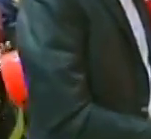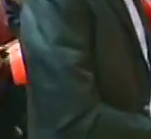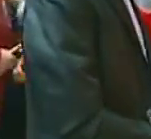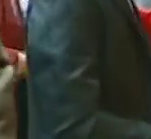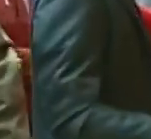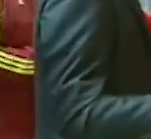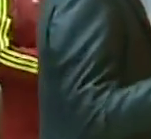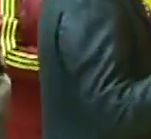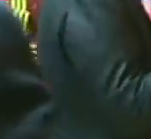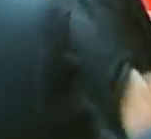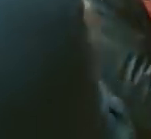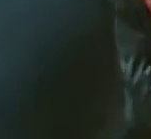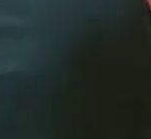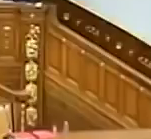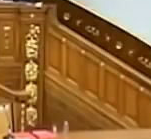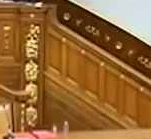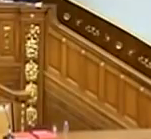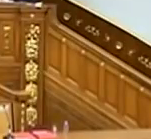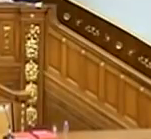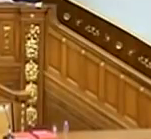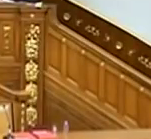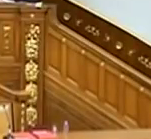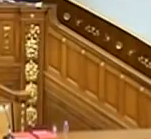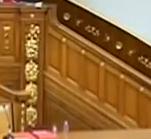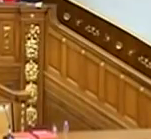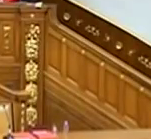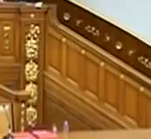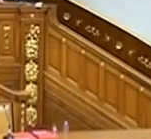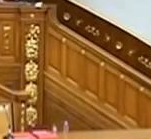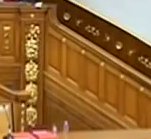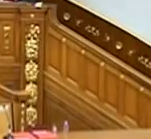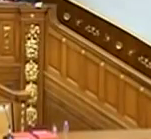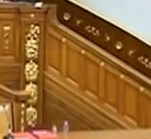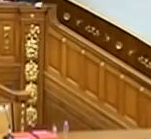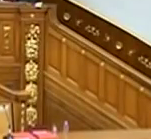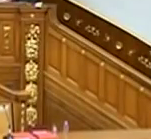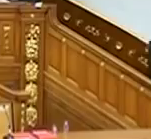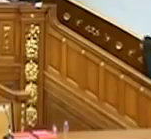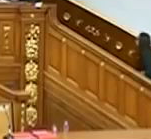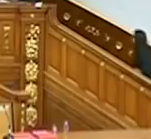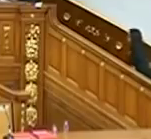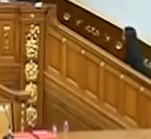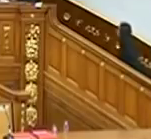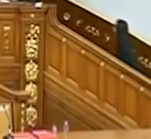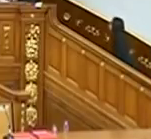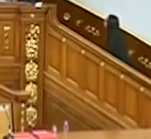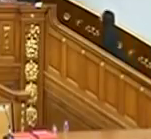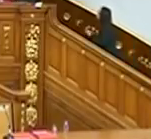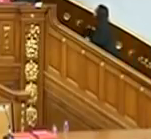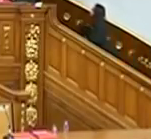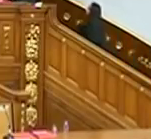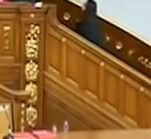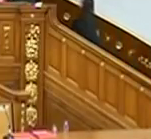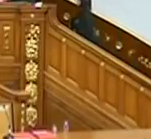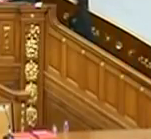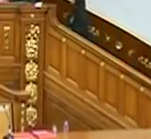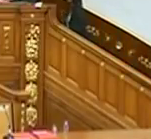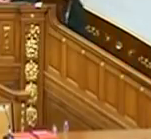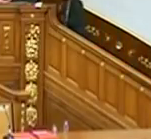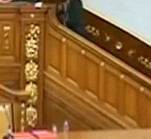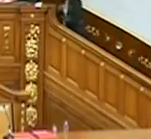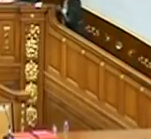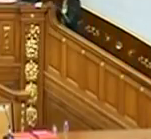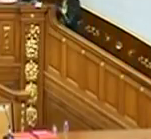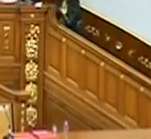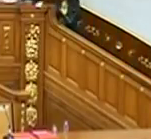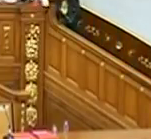por supuesto, miércoles 8 de noviembre de este año 2017, de manera histórica. Así la calificaron los constituyentes. En su primera instancia, la